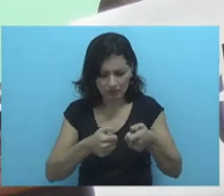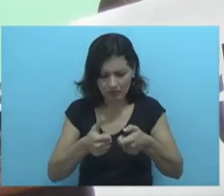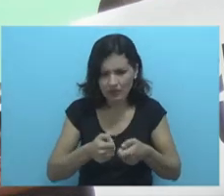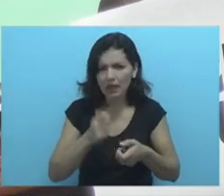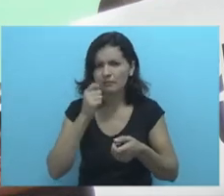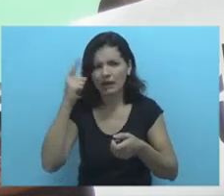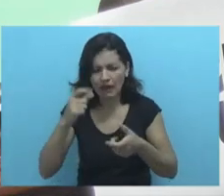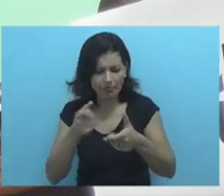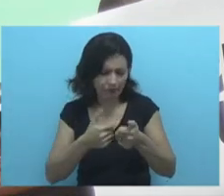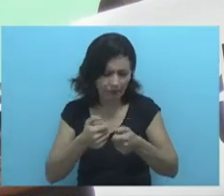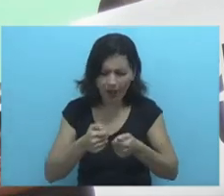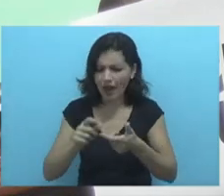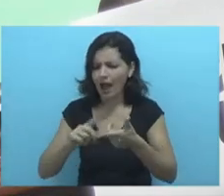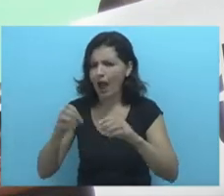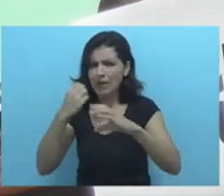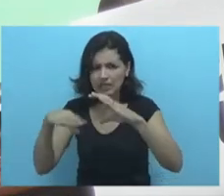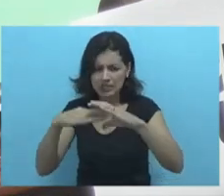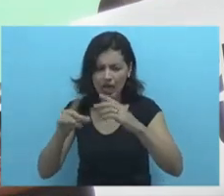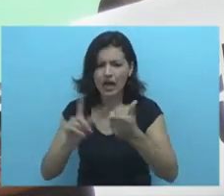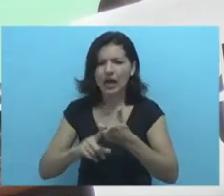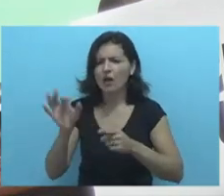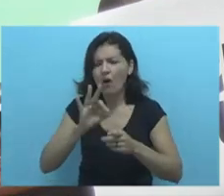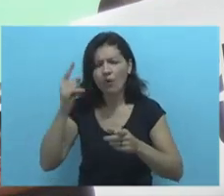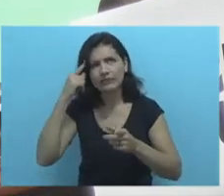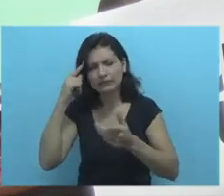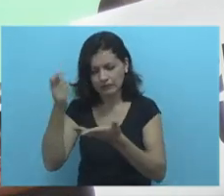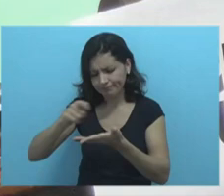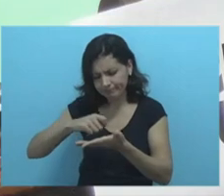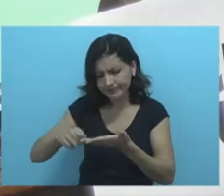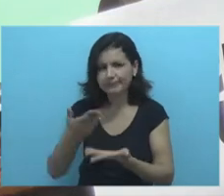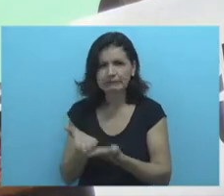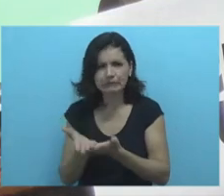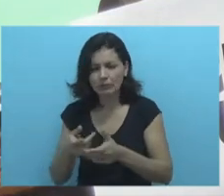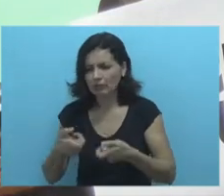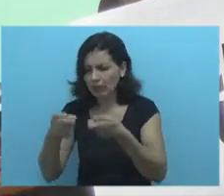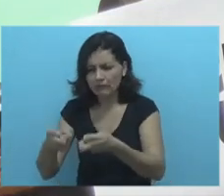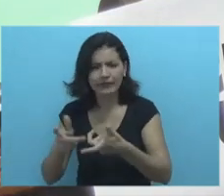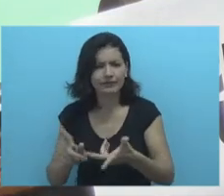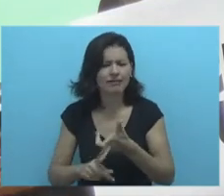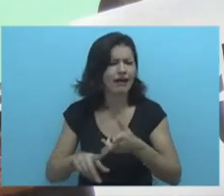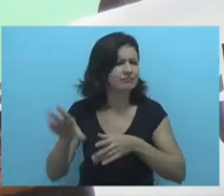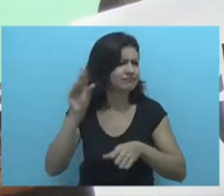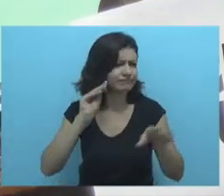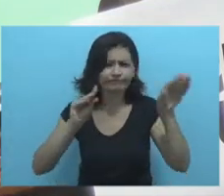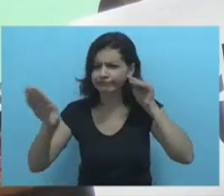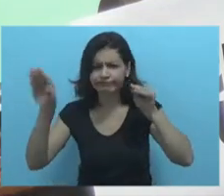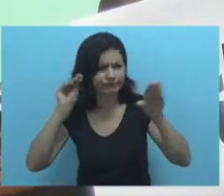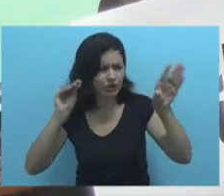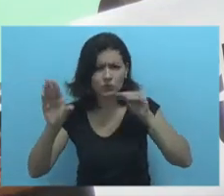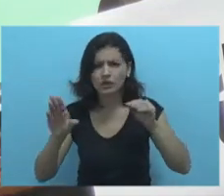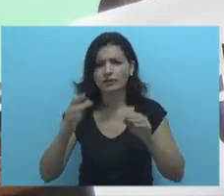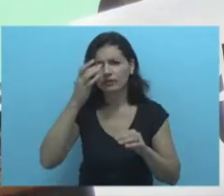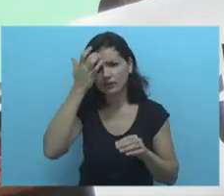cada WhatsApp, estar escribiendo propuestas para sus colaboradores, escuchando a todo aquel vecino o